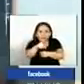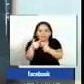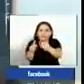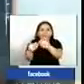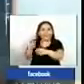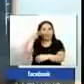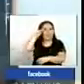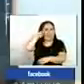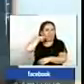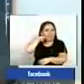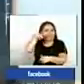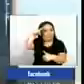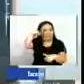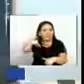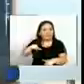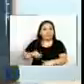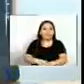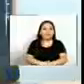presidente Nayib Bukele.